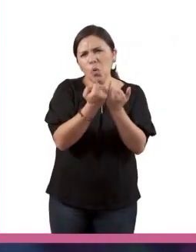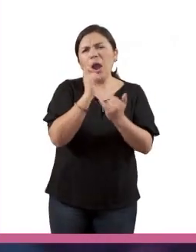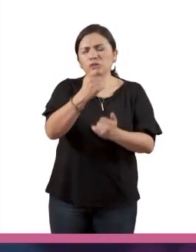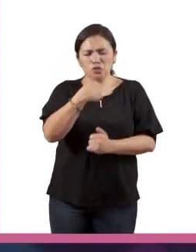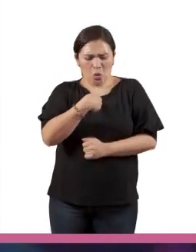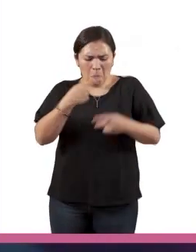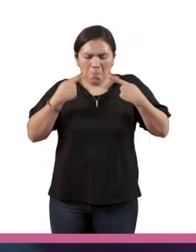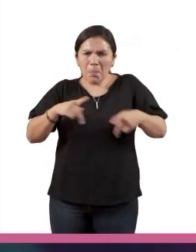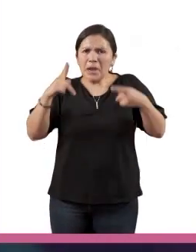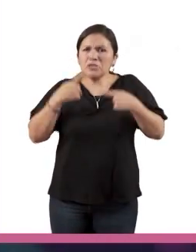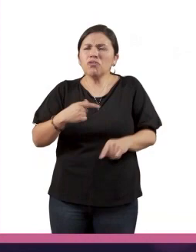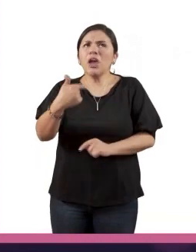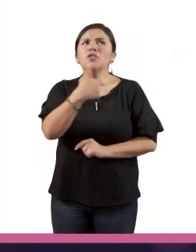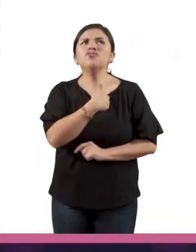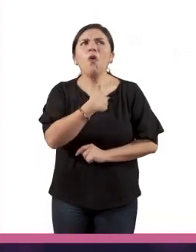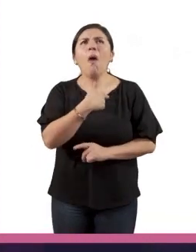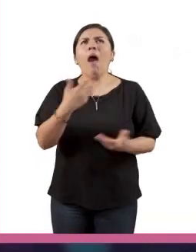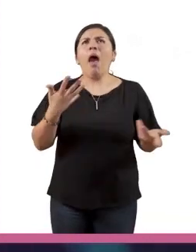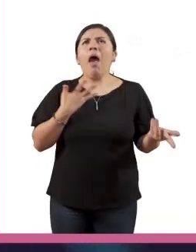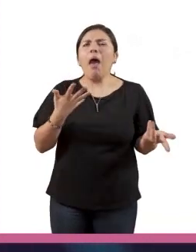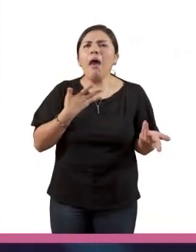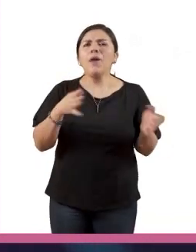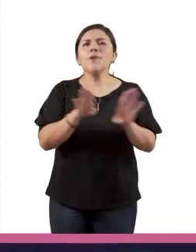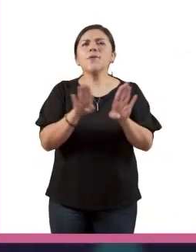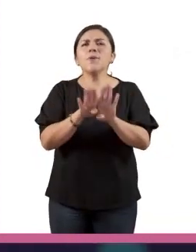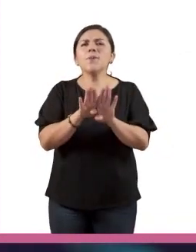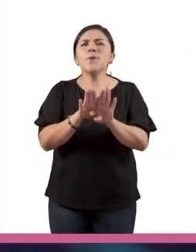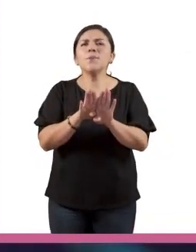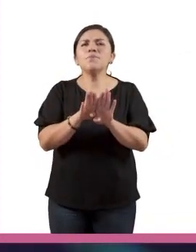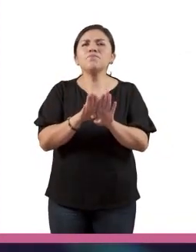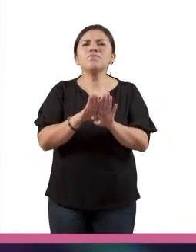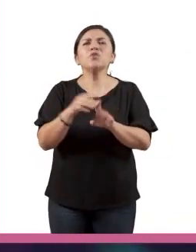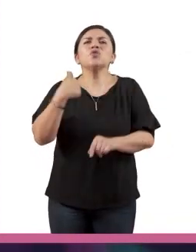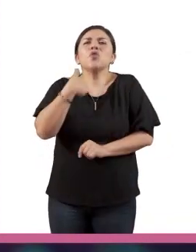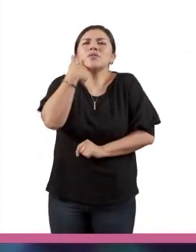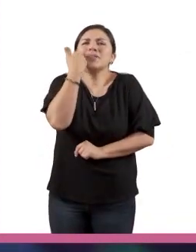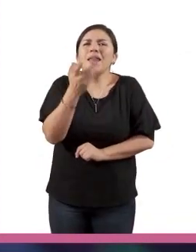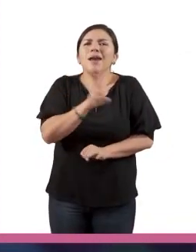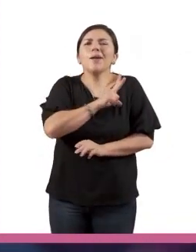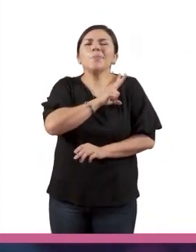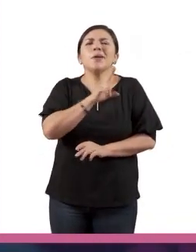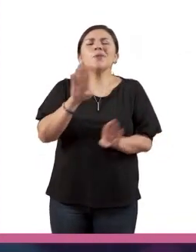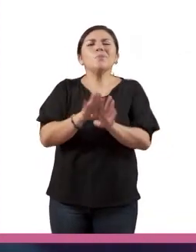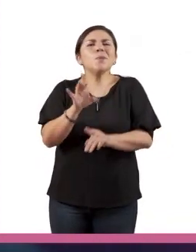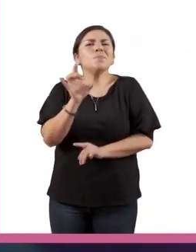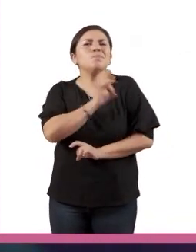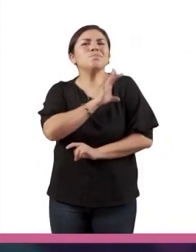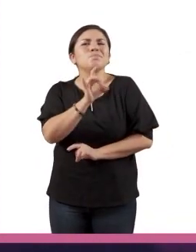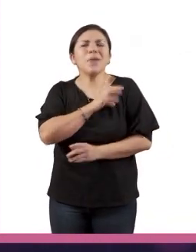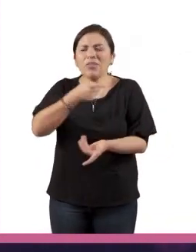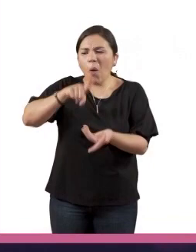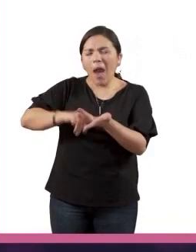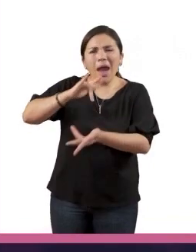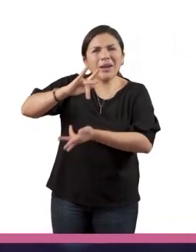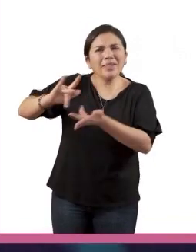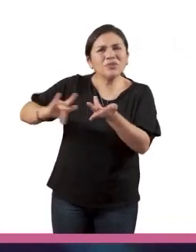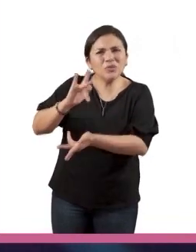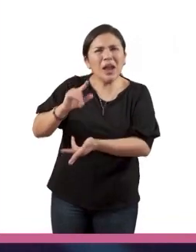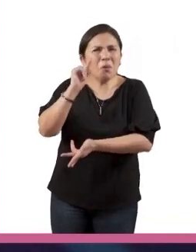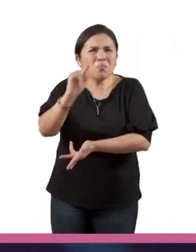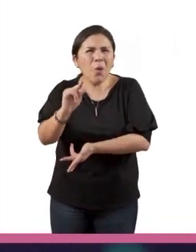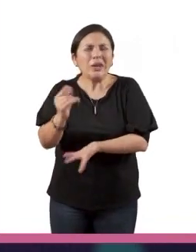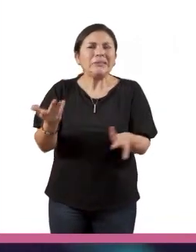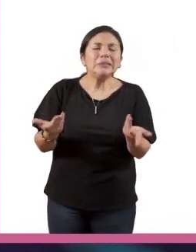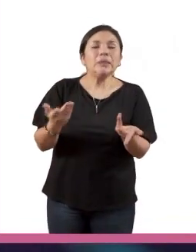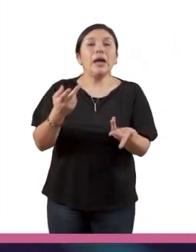persona que temía o prácticamente no quería, me daba miedo como explorar el mundo de las redes sociales,